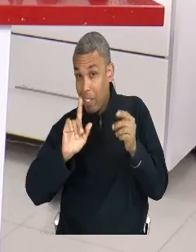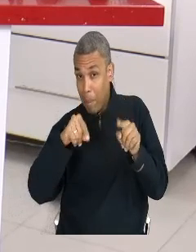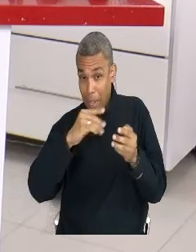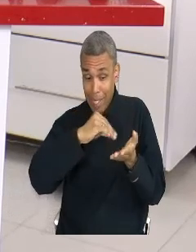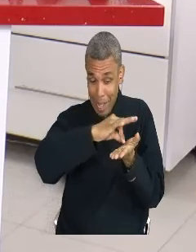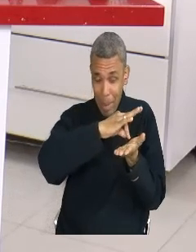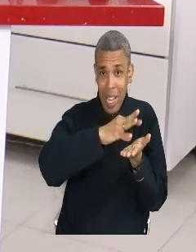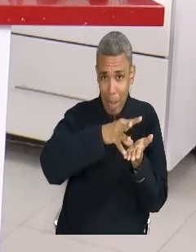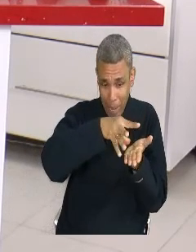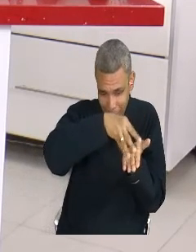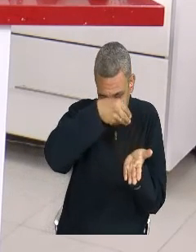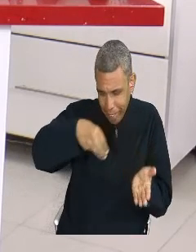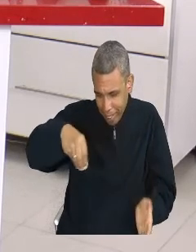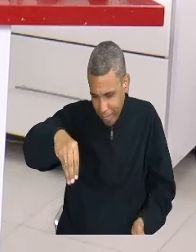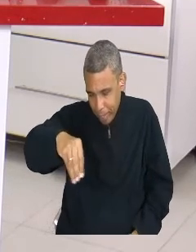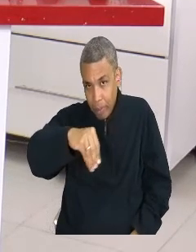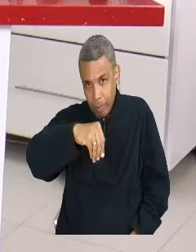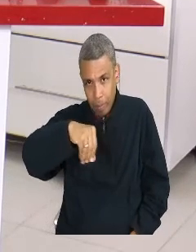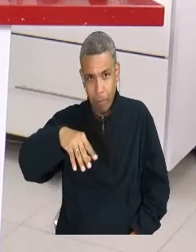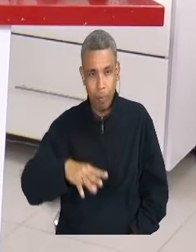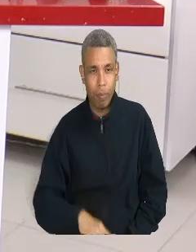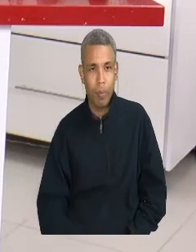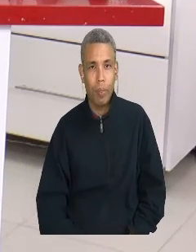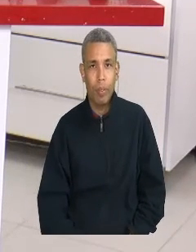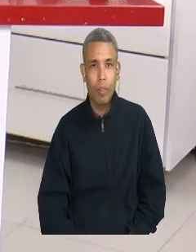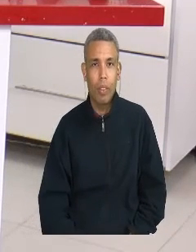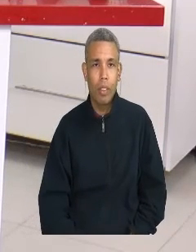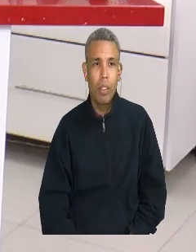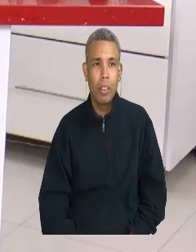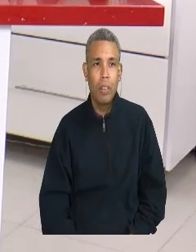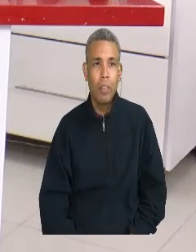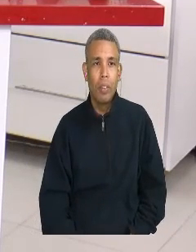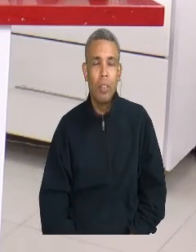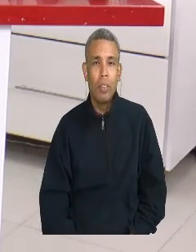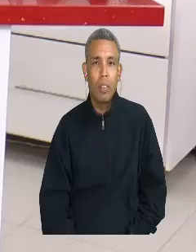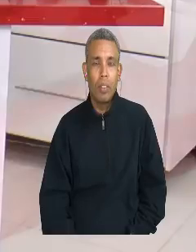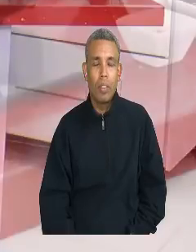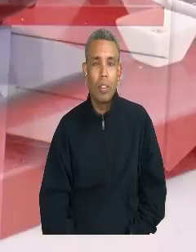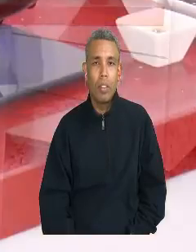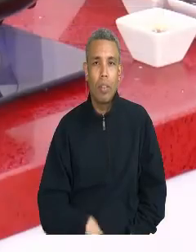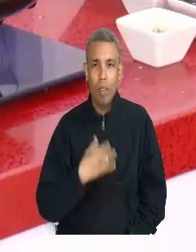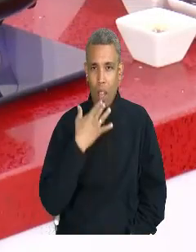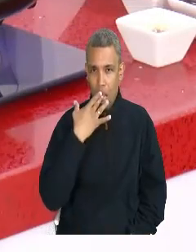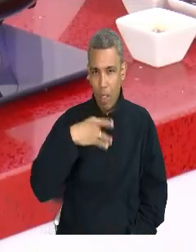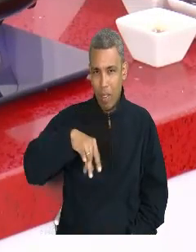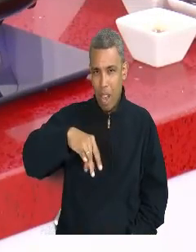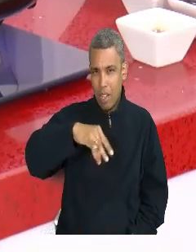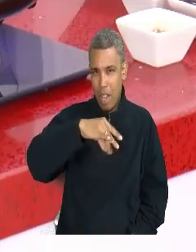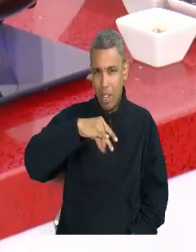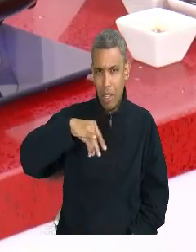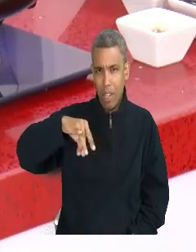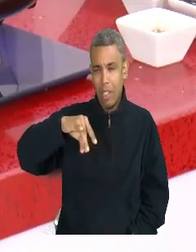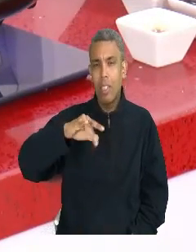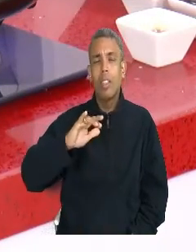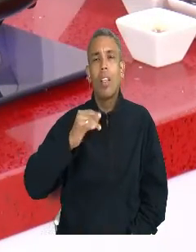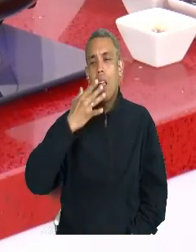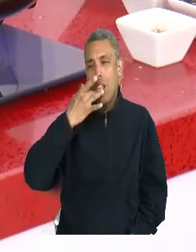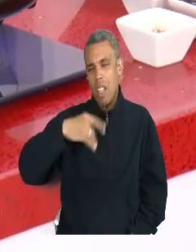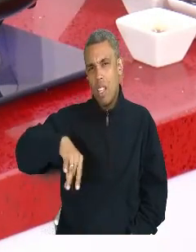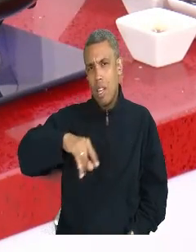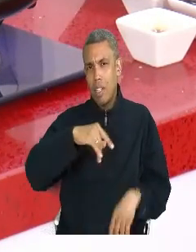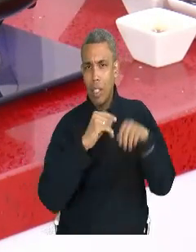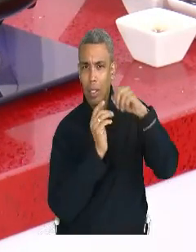Esto le vamos a adicionar un poquito de salsa de ostras, también que ya la encontramos en el mercado, en los centros comerciales,